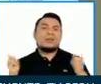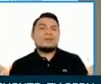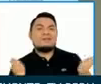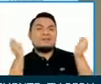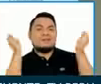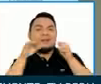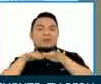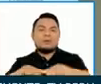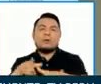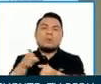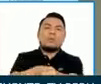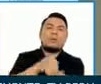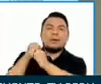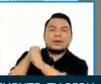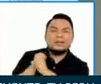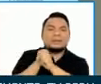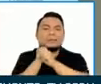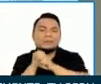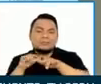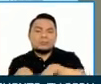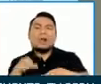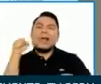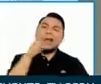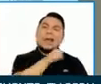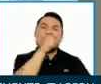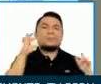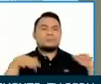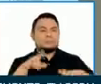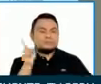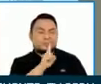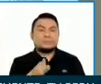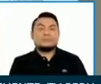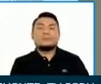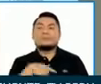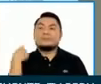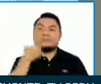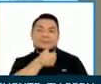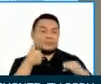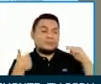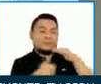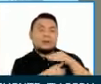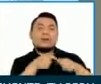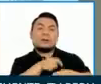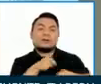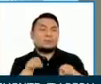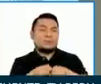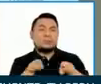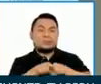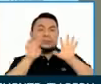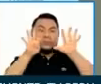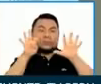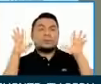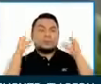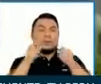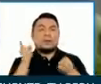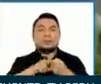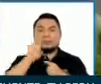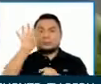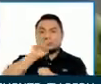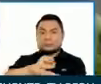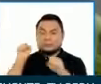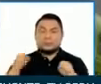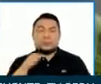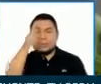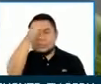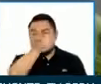fiestas costumbristas, conciertos. Los toques de queda para el nivel extremo se siguen manteniendo de 9 a 4 de la mañana y los